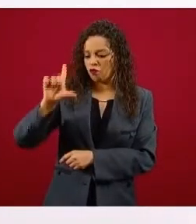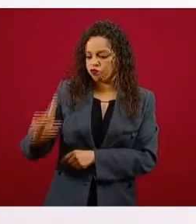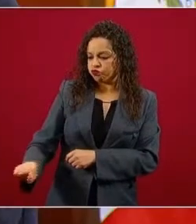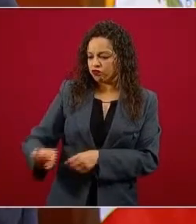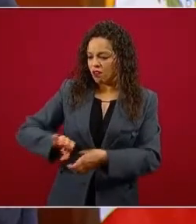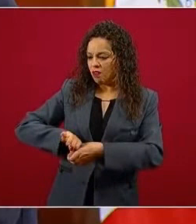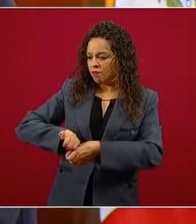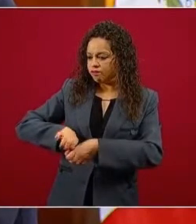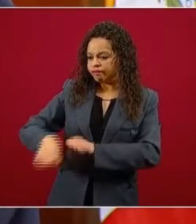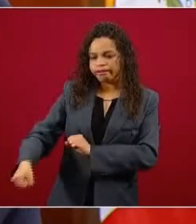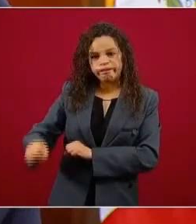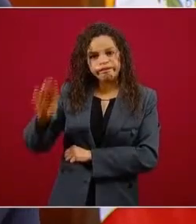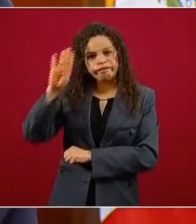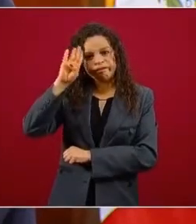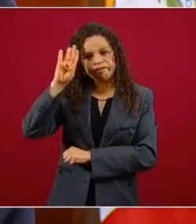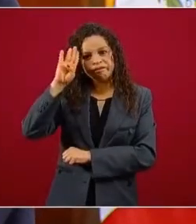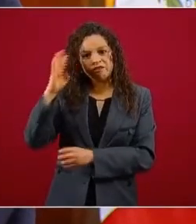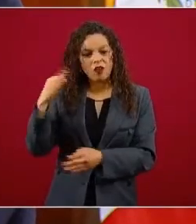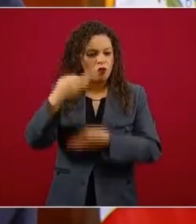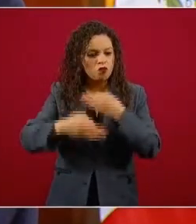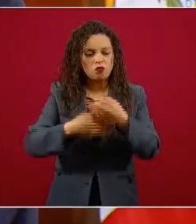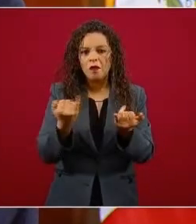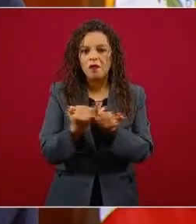general. Abundando